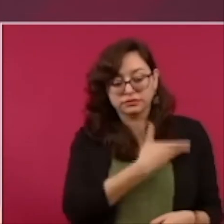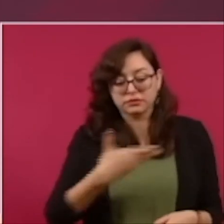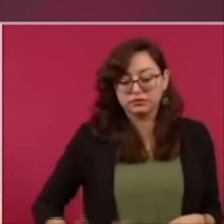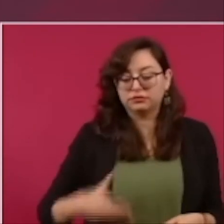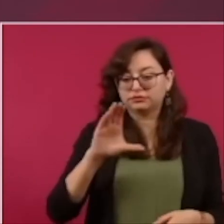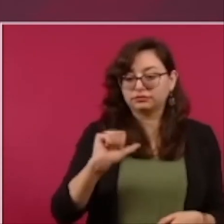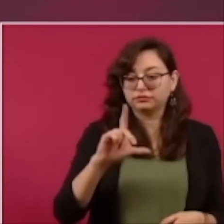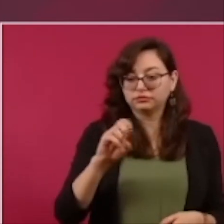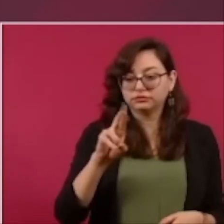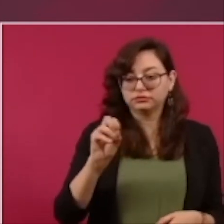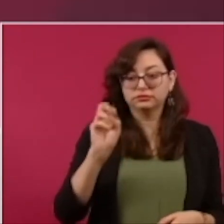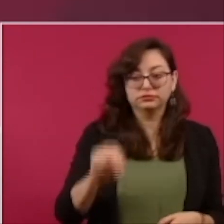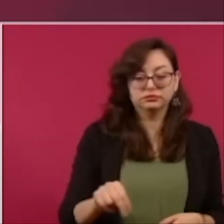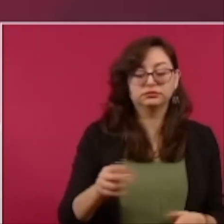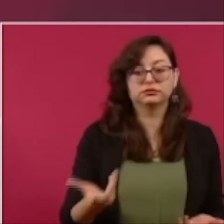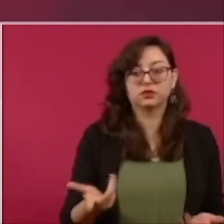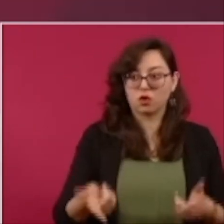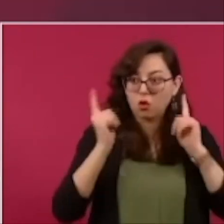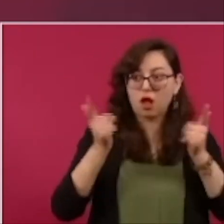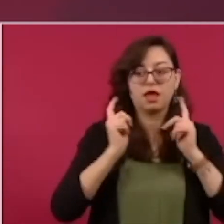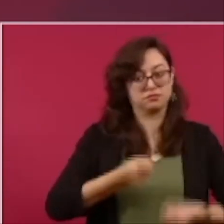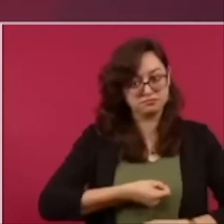antes de que García Luna